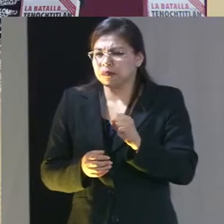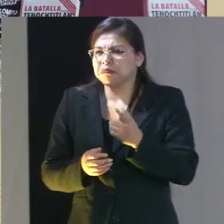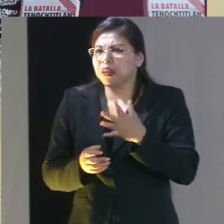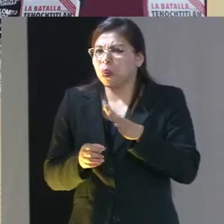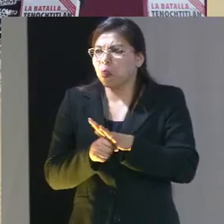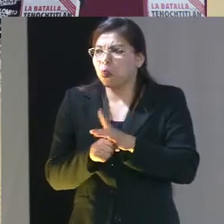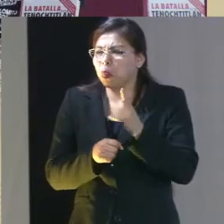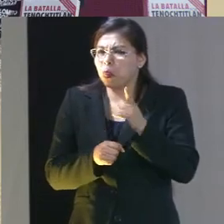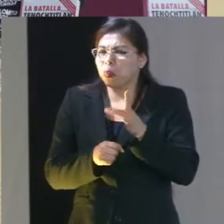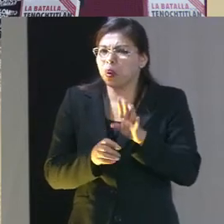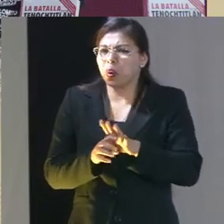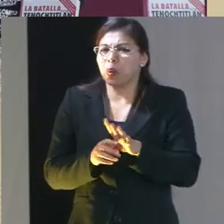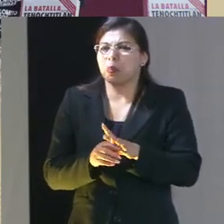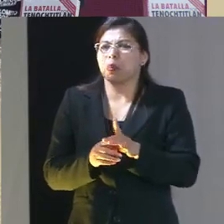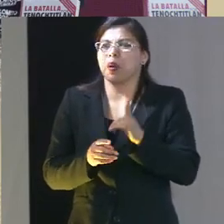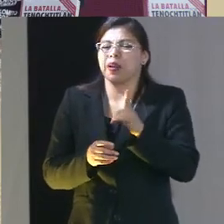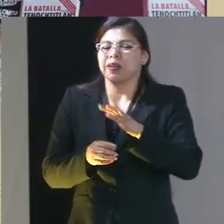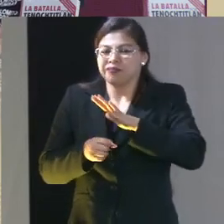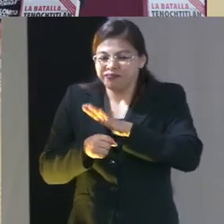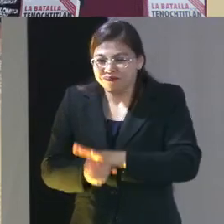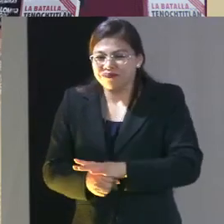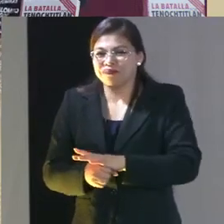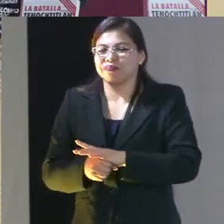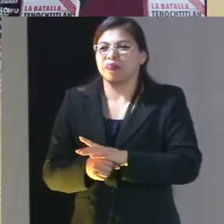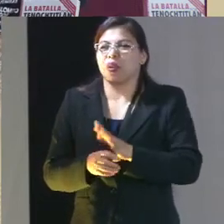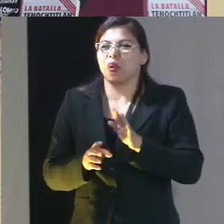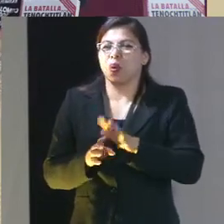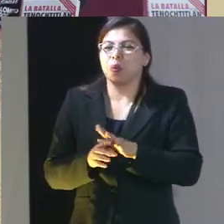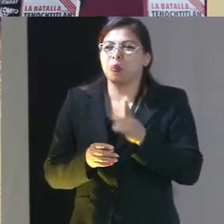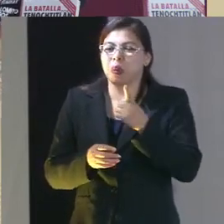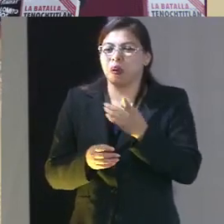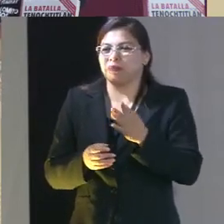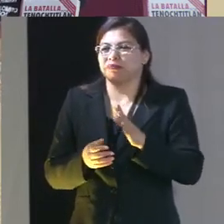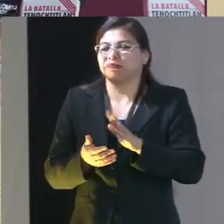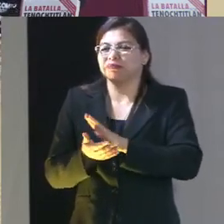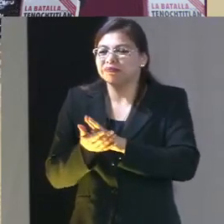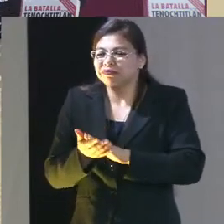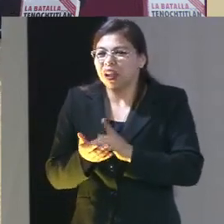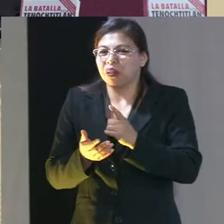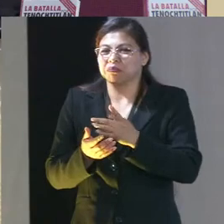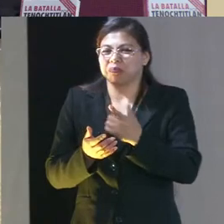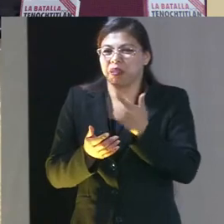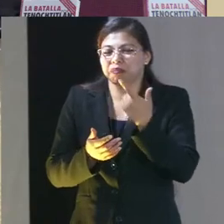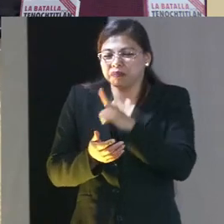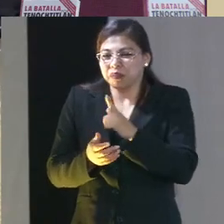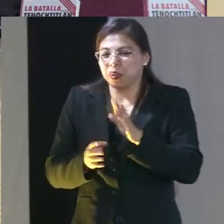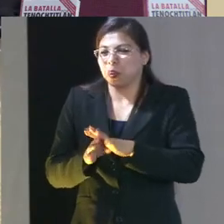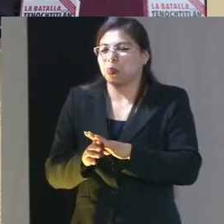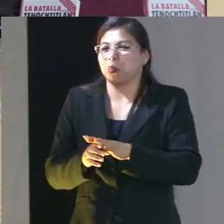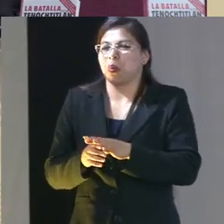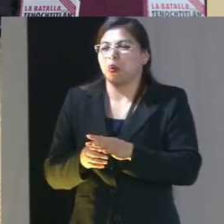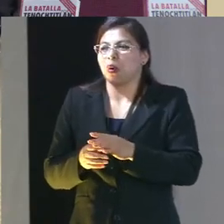ser igualmente de explotación, de opresión, de miseria, de marginación? ¿Cuál fue la reacción